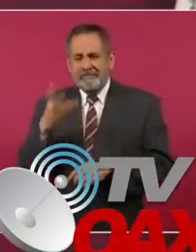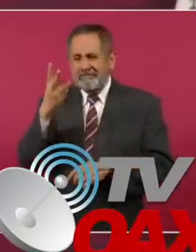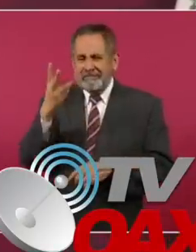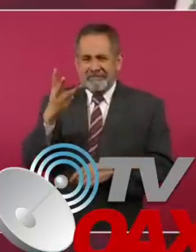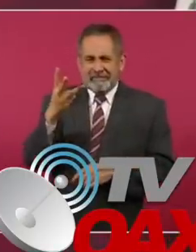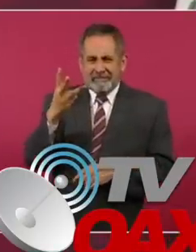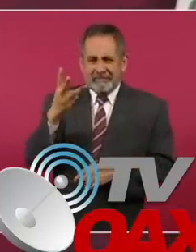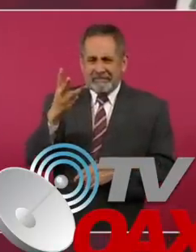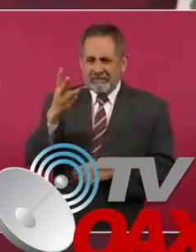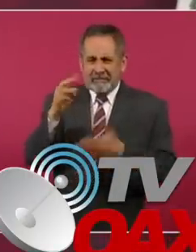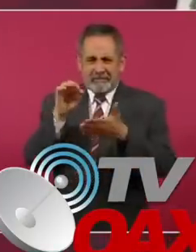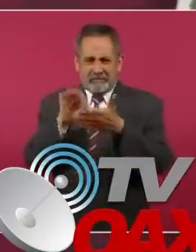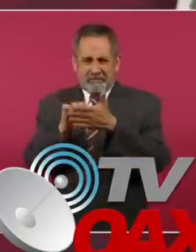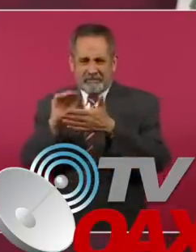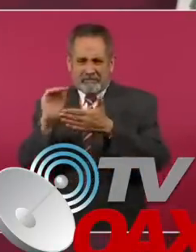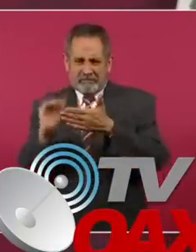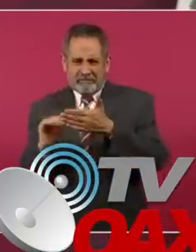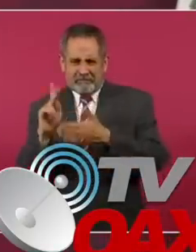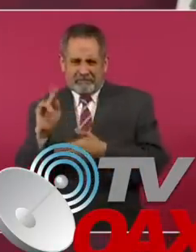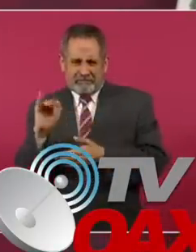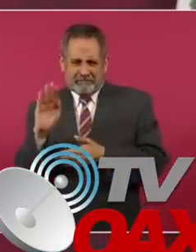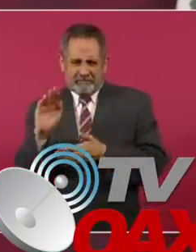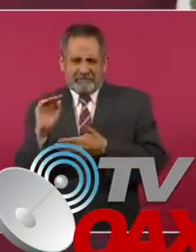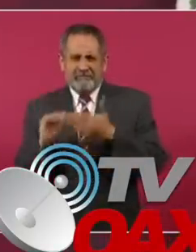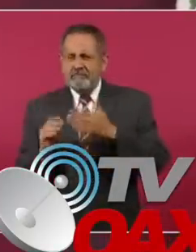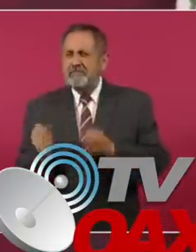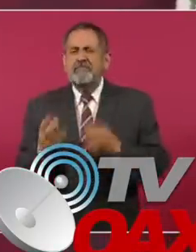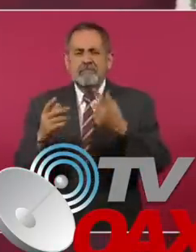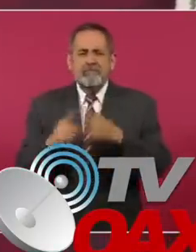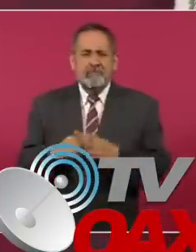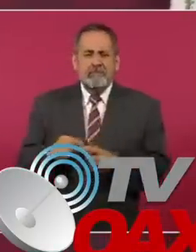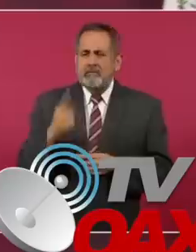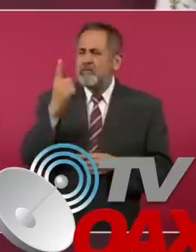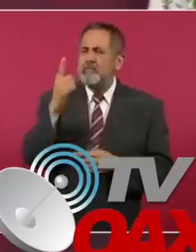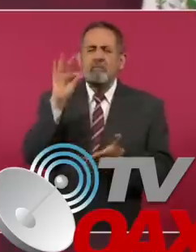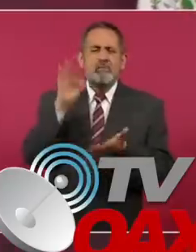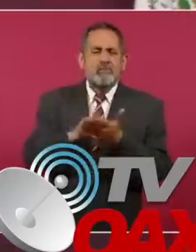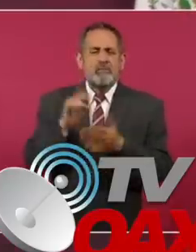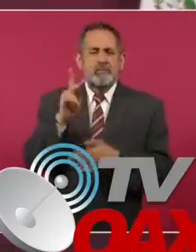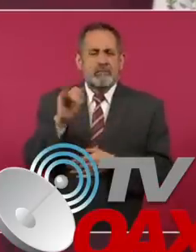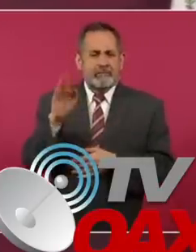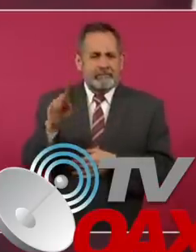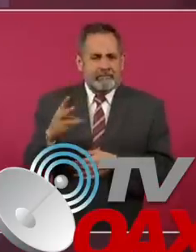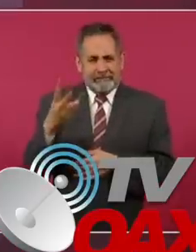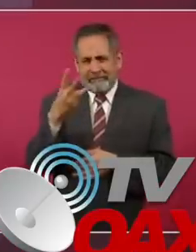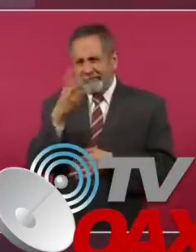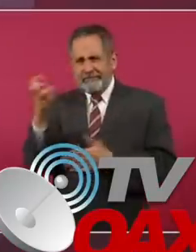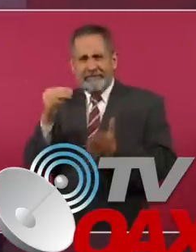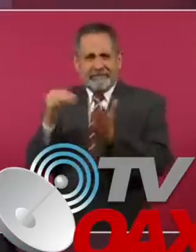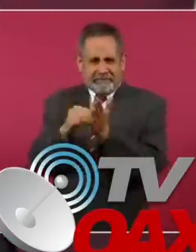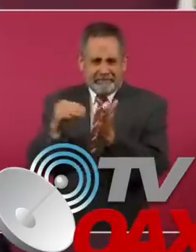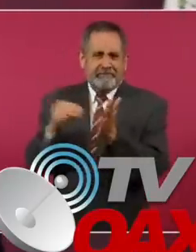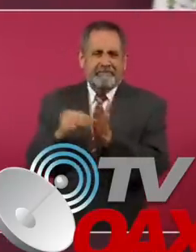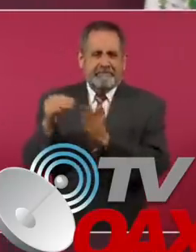3 puntos abajo del producto. ¿Cuánto es un punto del producto? 300,000 millones.